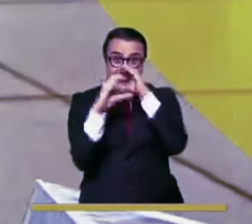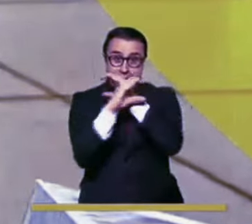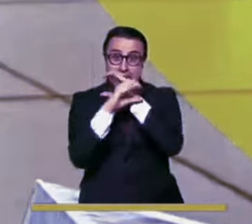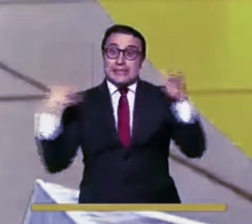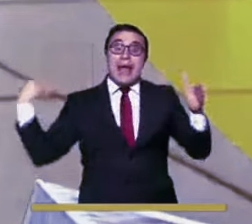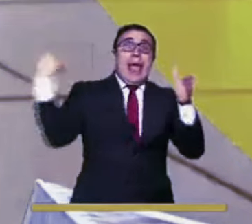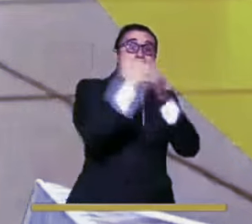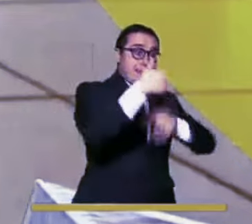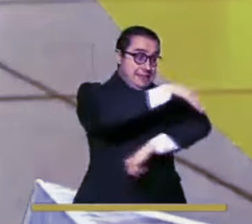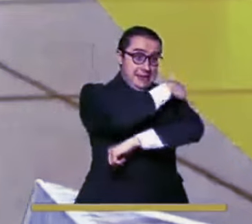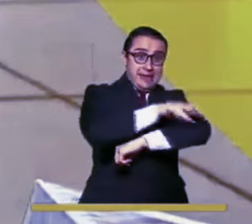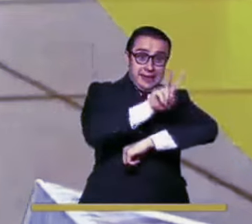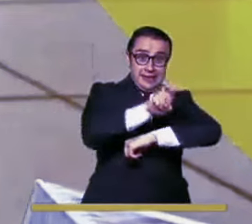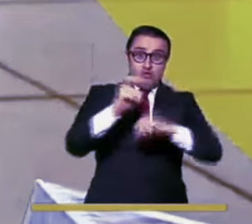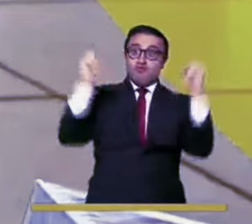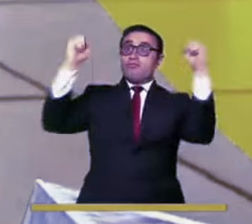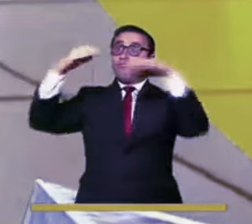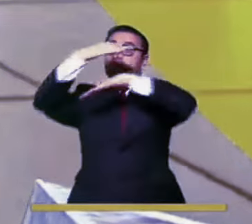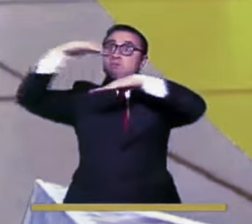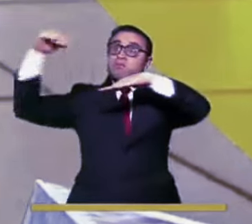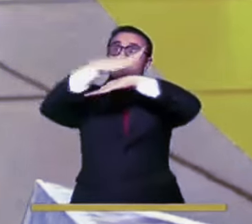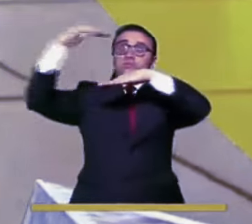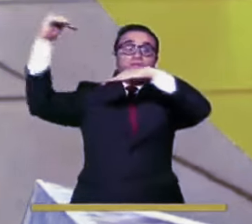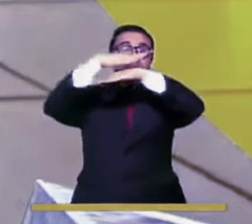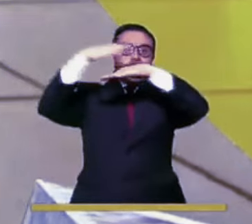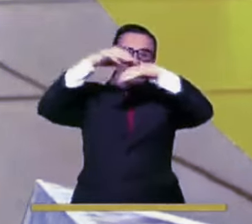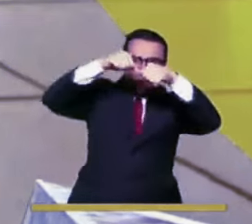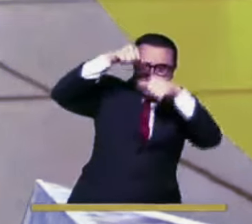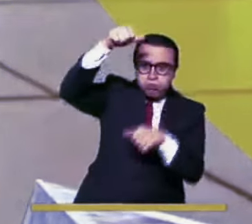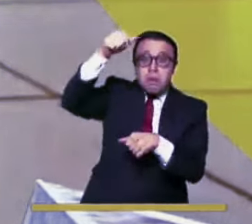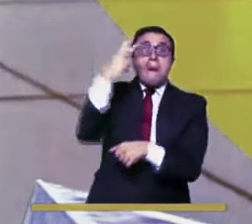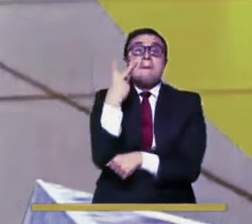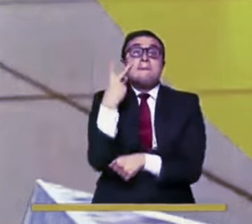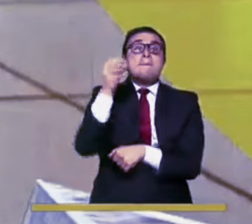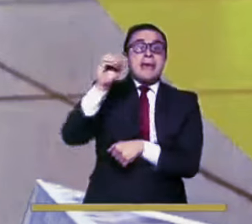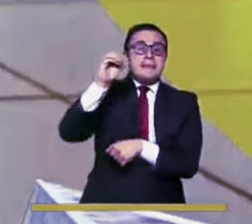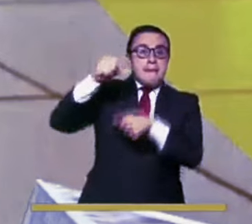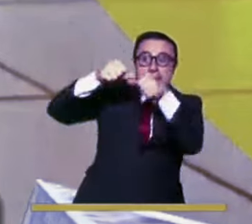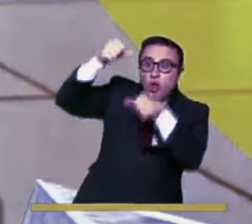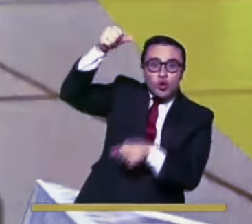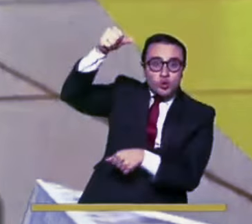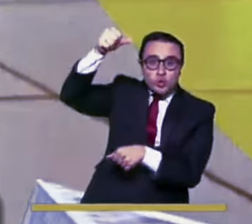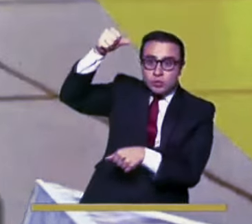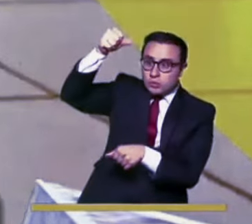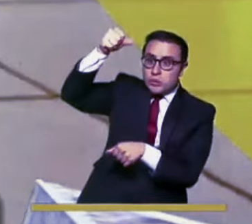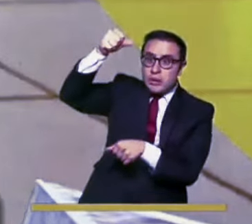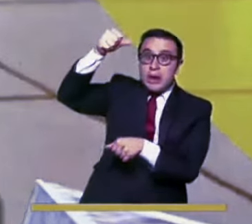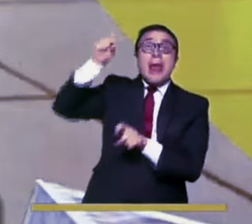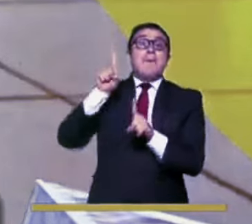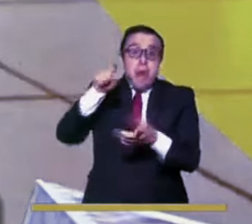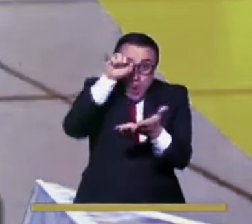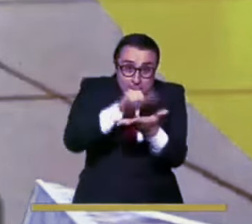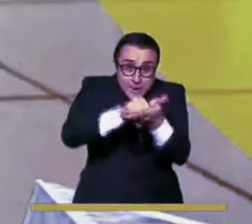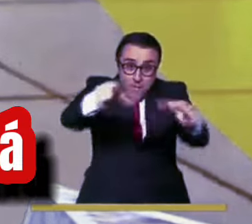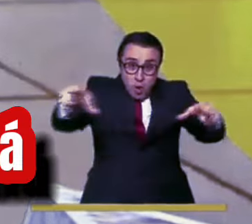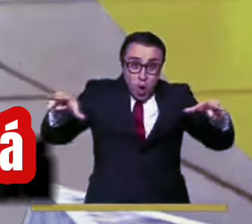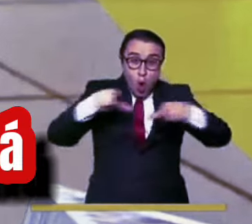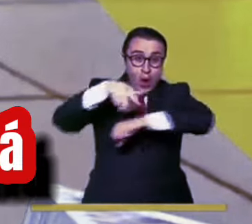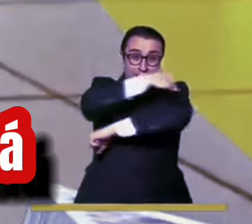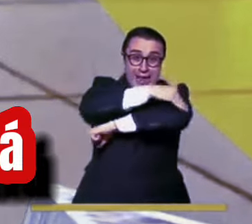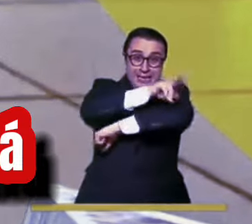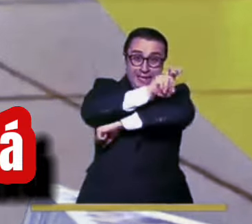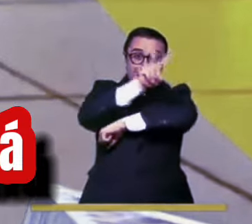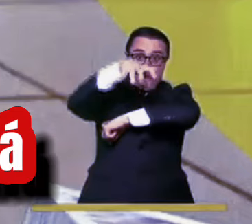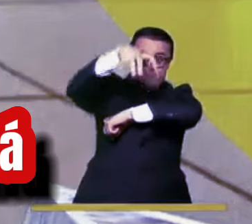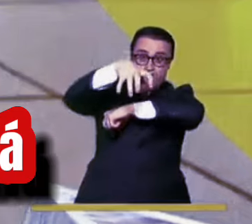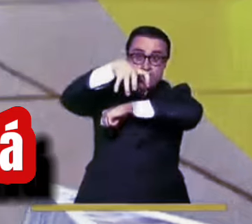calle 72, llega con 20 metros de altura sobre la superficie. Pero también en ese mismo punto llega